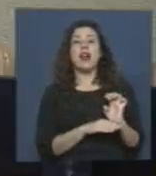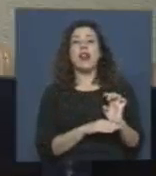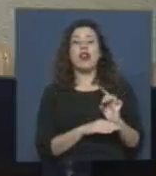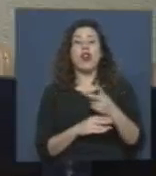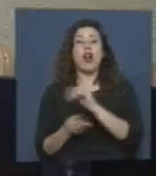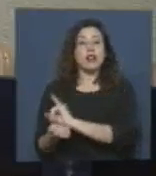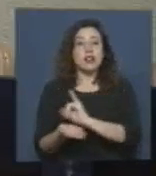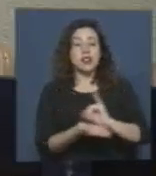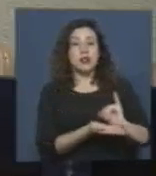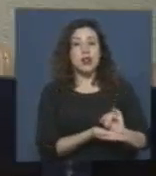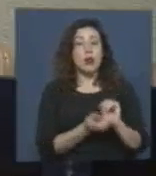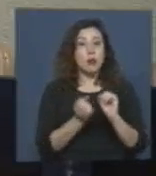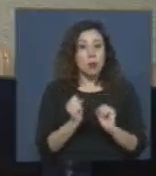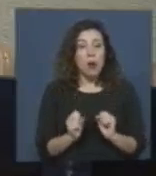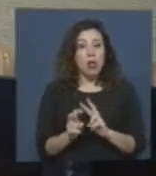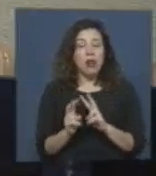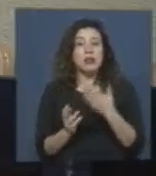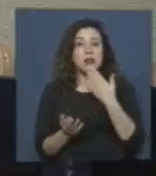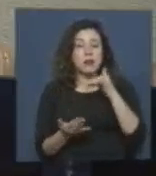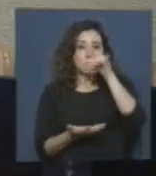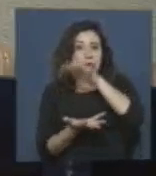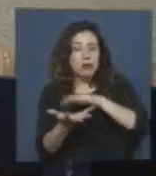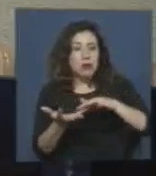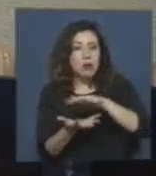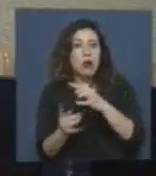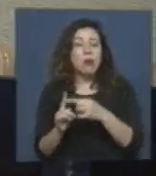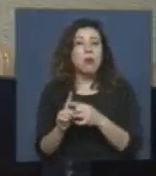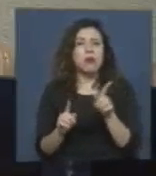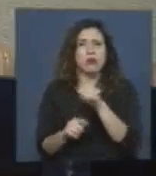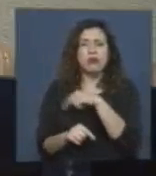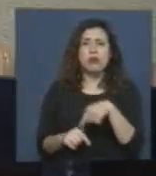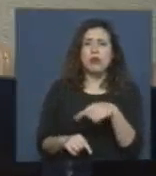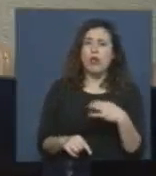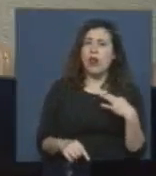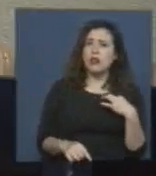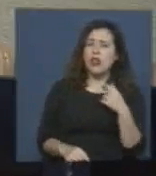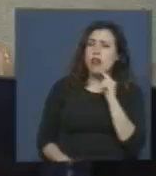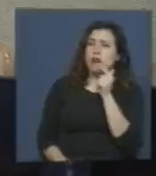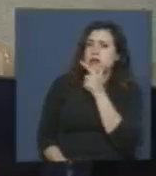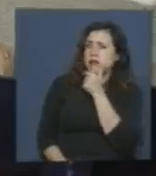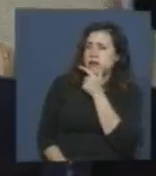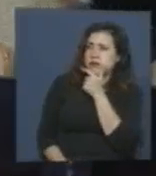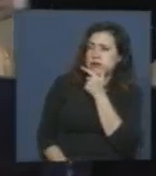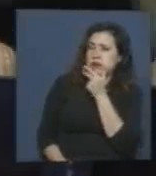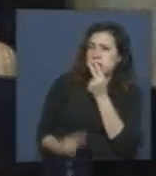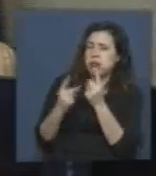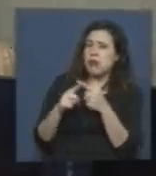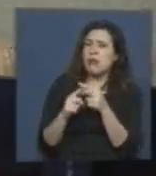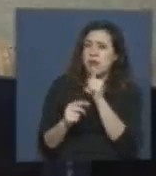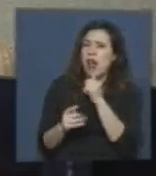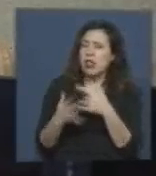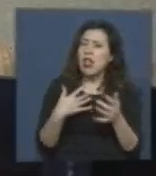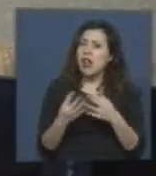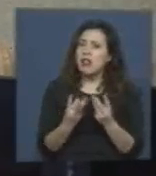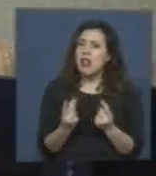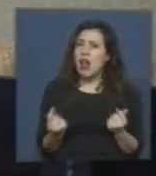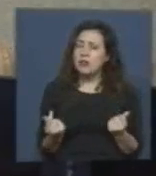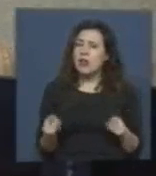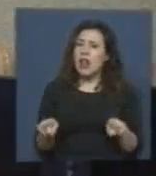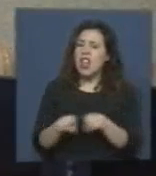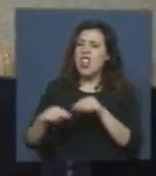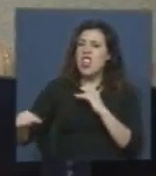son proclives a la corrupción, lo que es fruto del cuestionamiento generalizado a la transparencia y a la